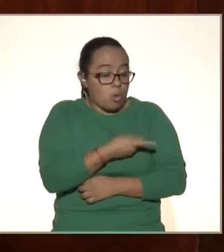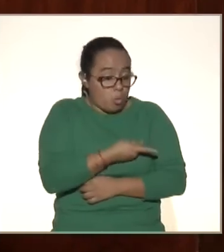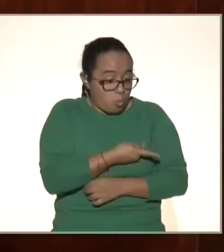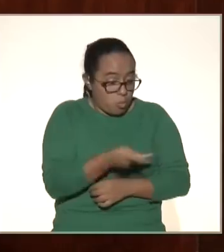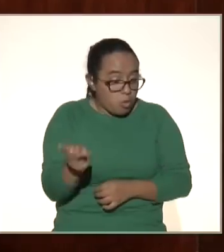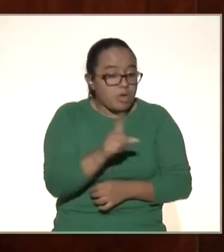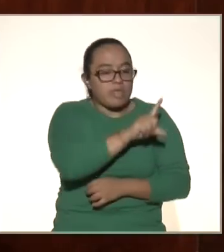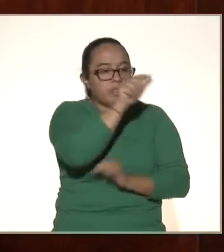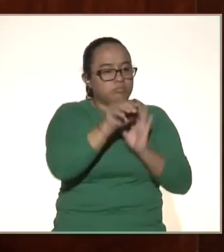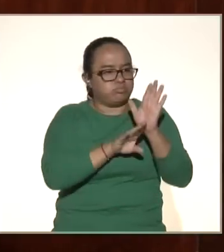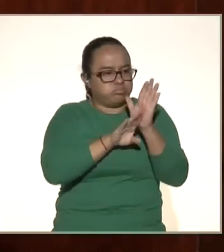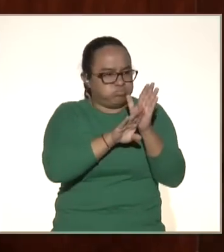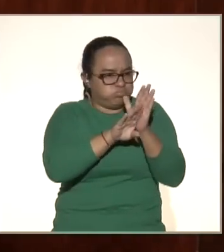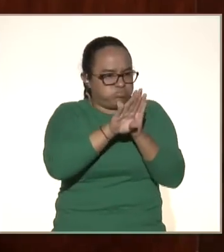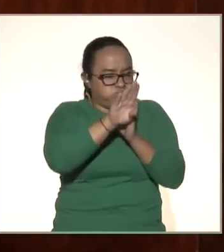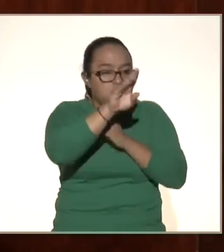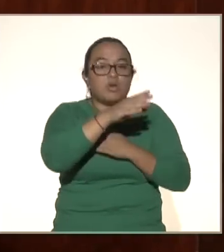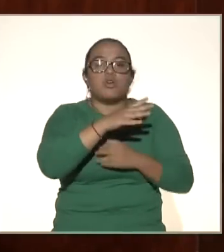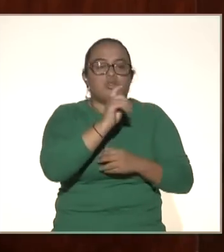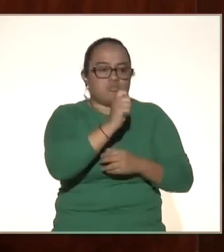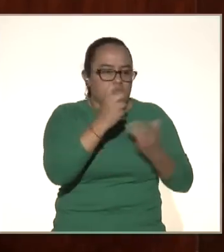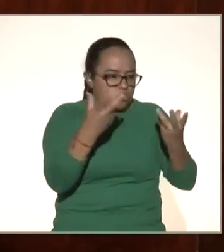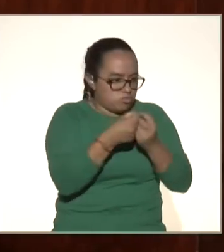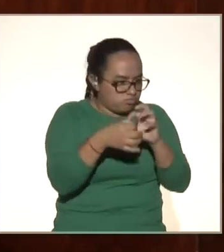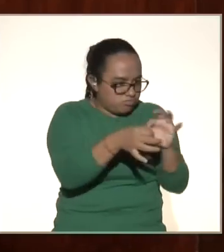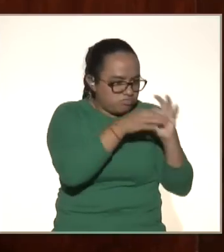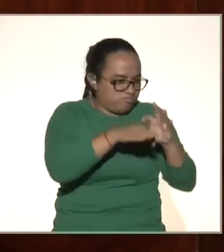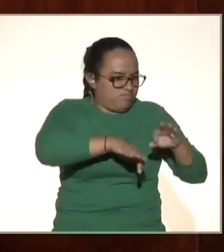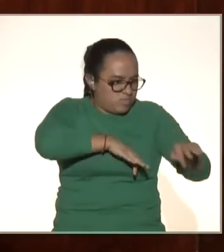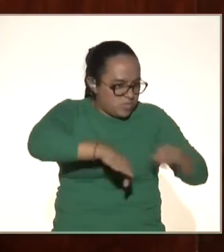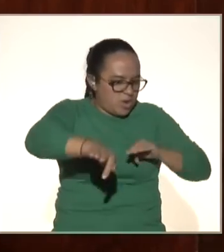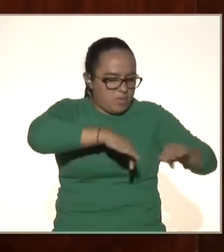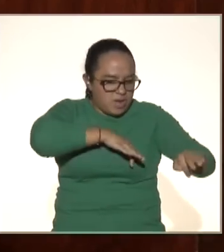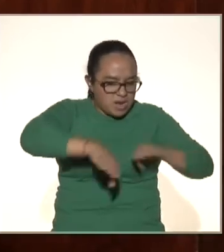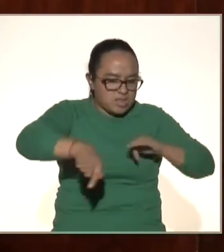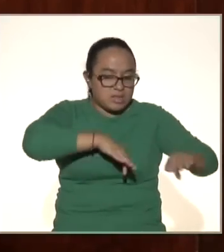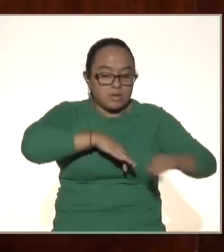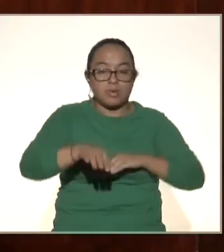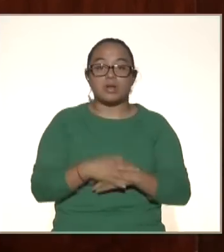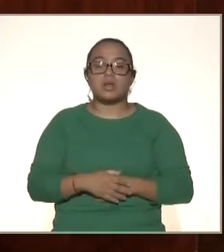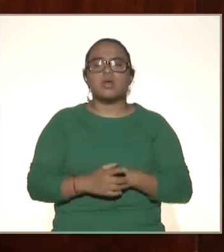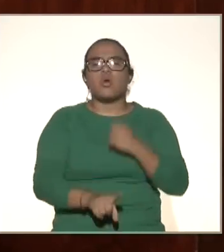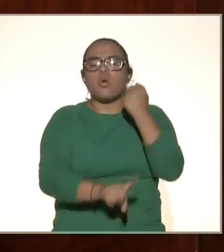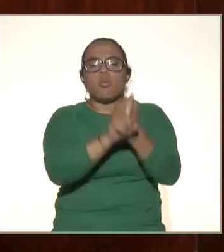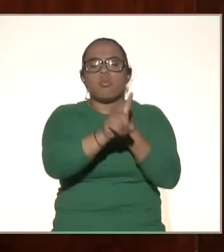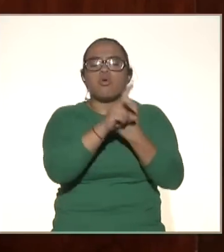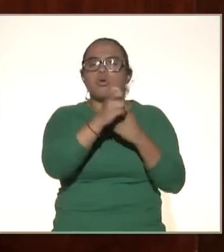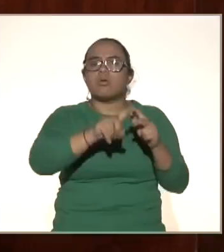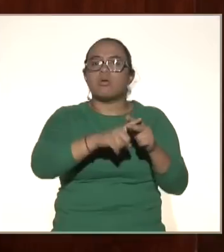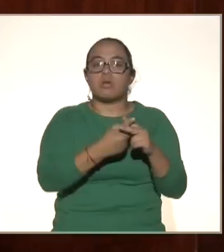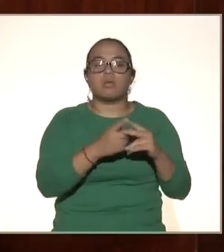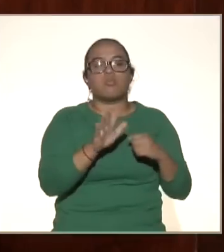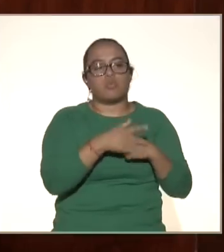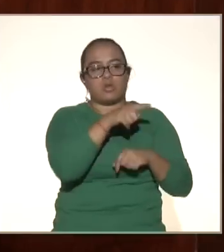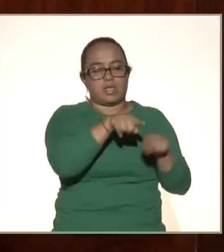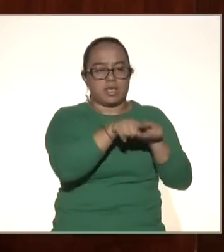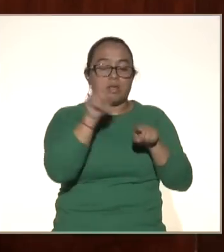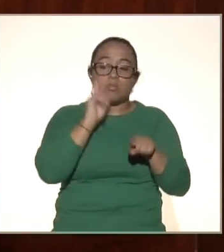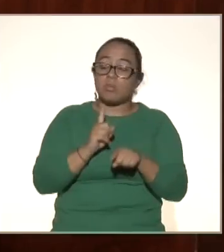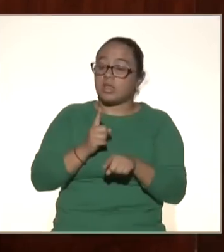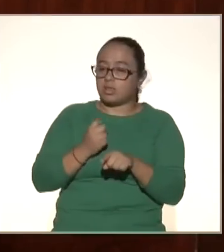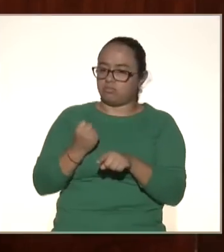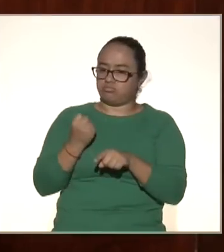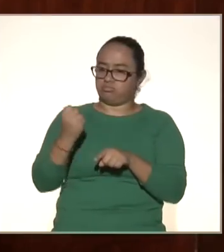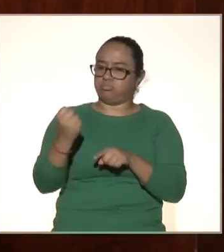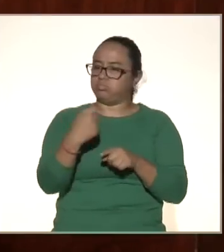la prosperidad, trabajando todos juntos, todos unidos. Ahí nos dice que el conflicto empezó cuando una de mis hermanas quiso imponer a la familia